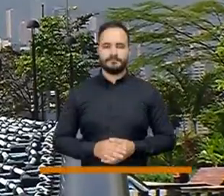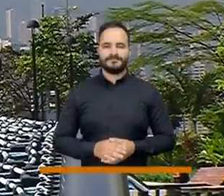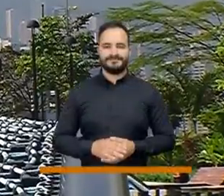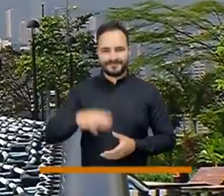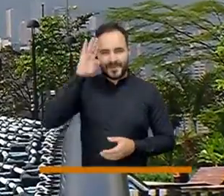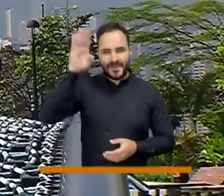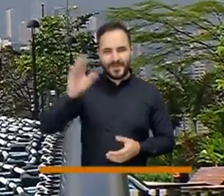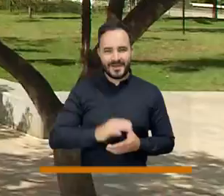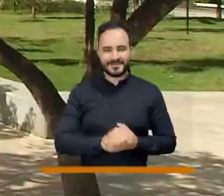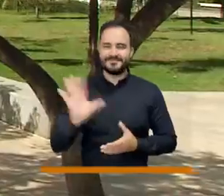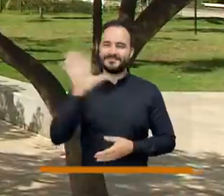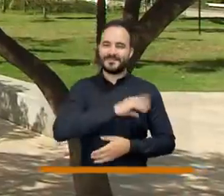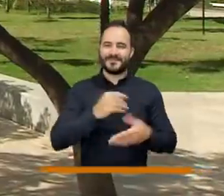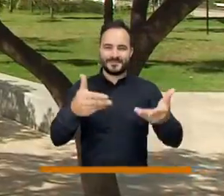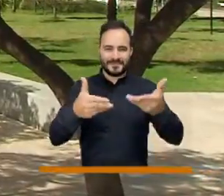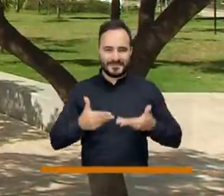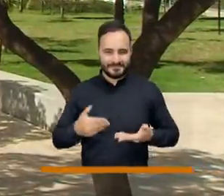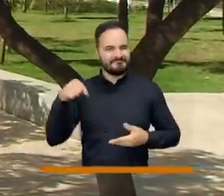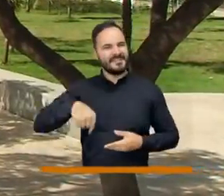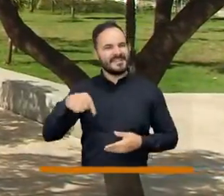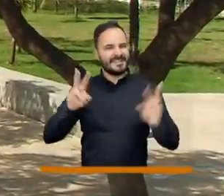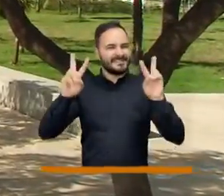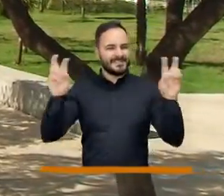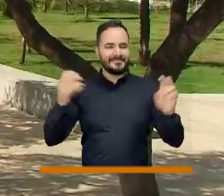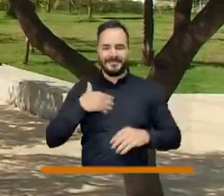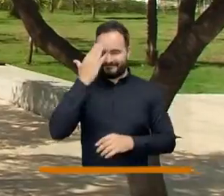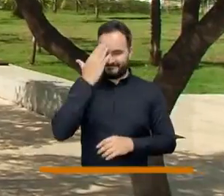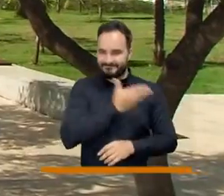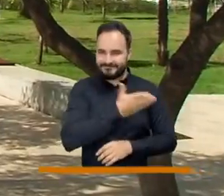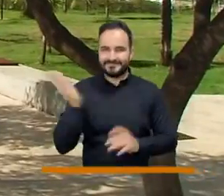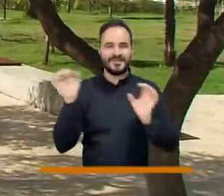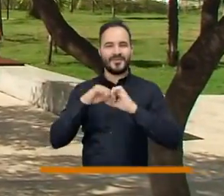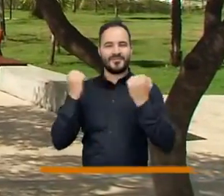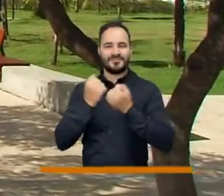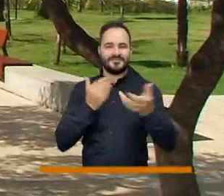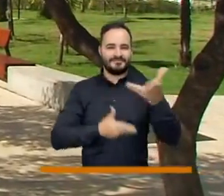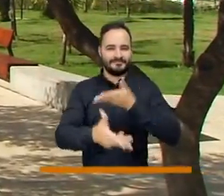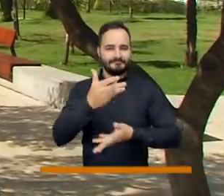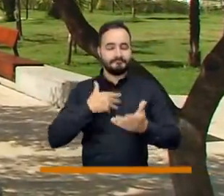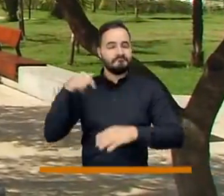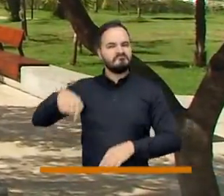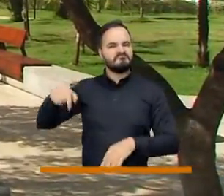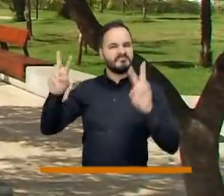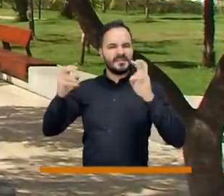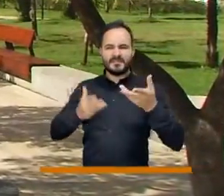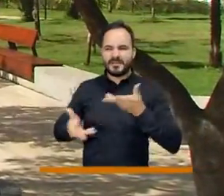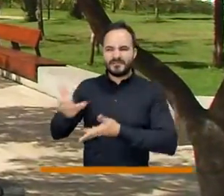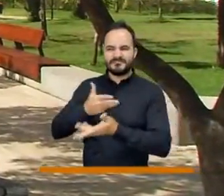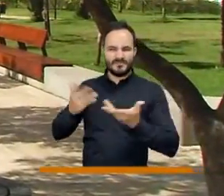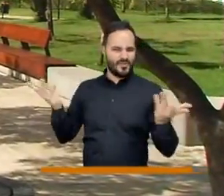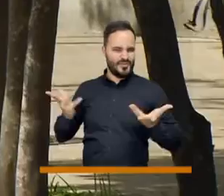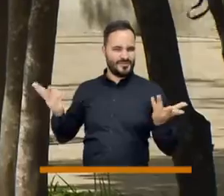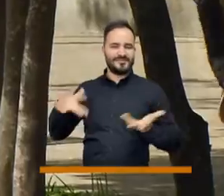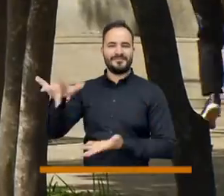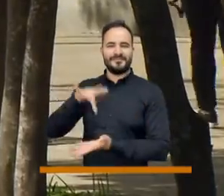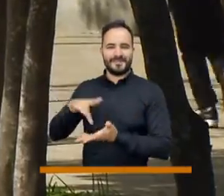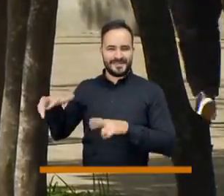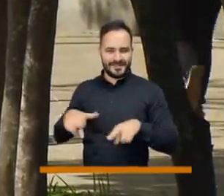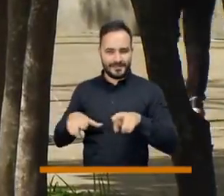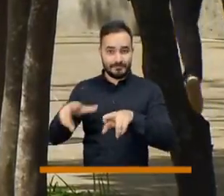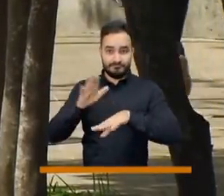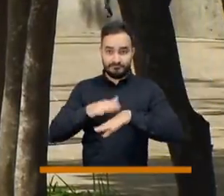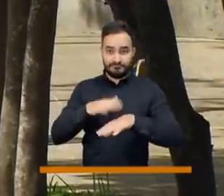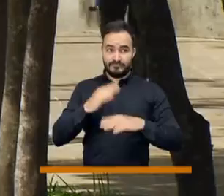Hola, bienvenidos una vez más a De Frente a la Gente. Hoy desde Parques del Río, uno de los espacios de